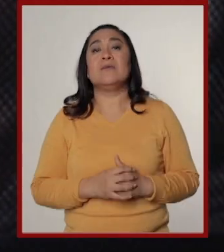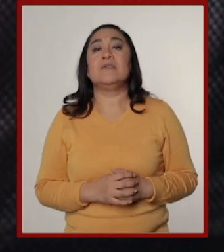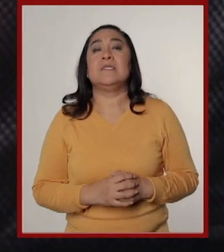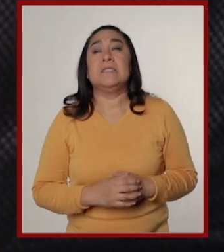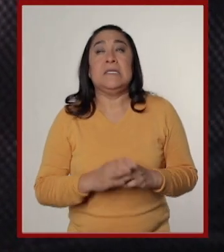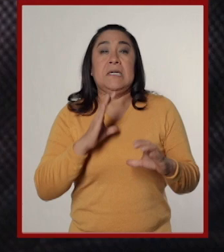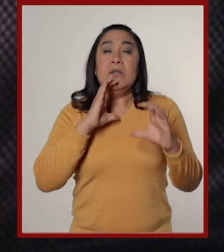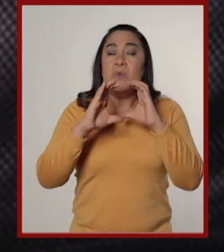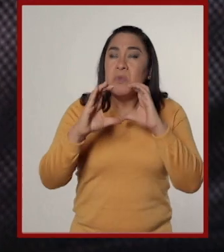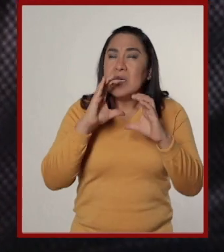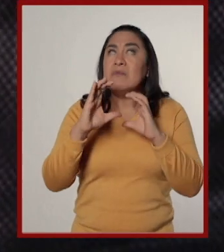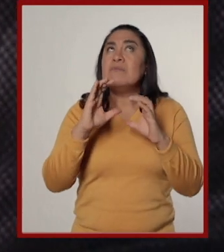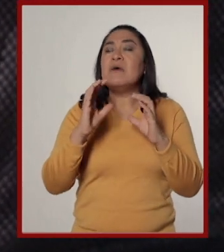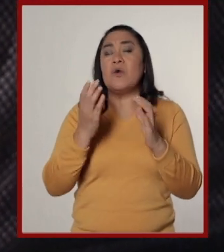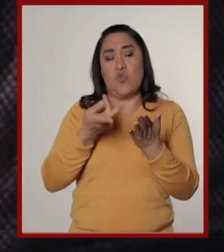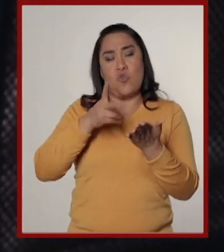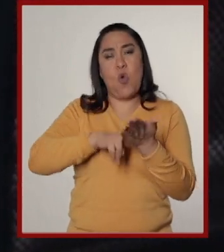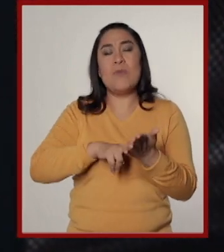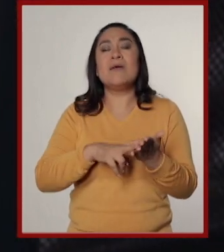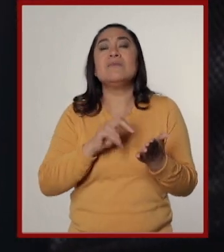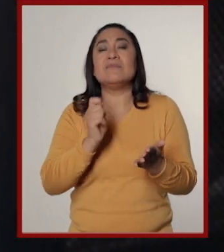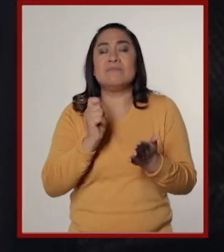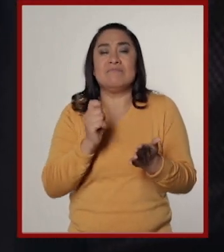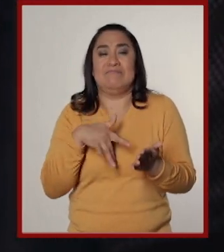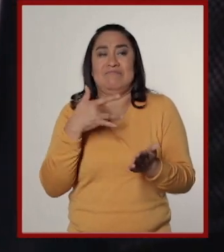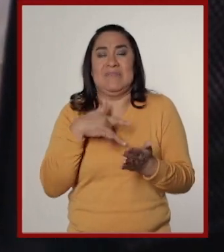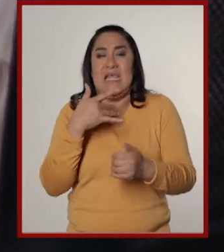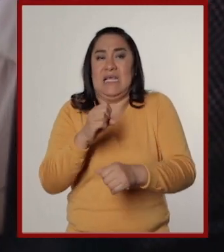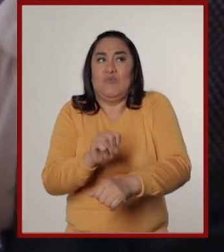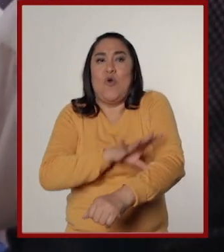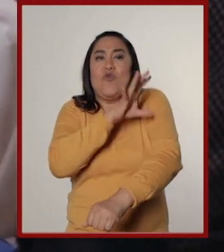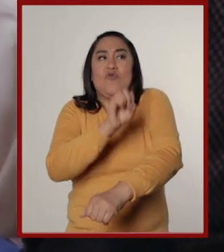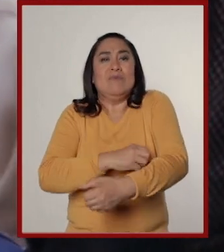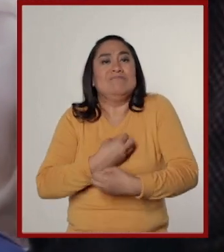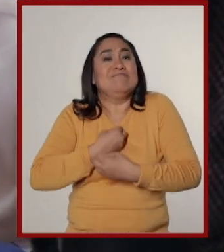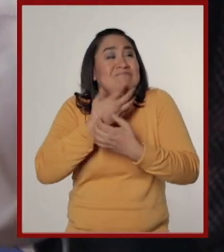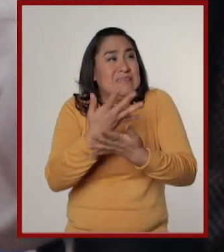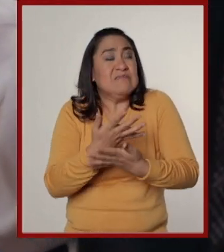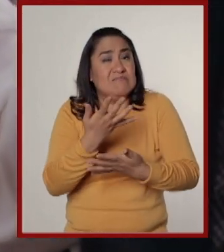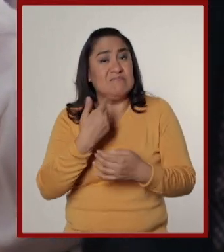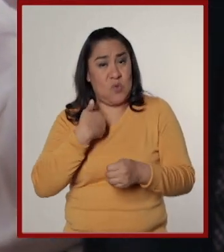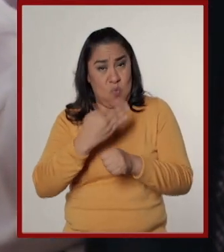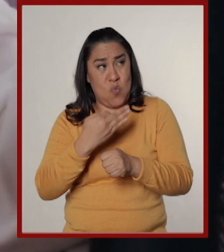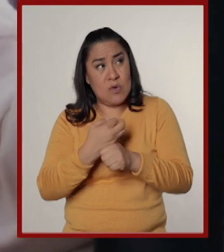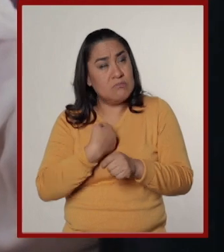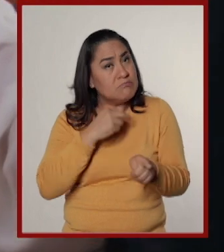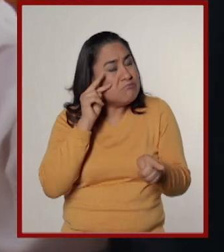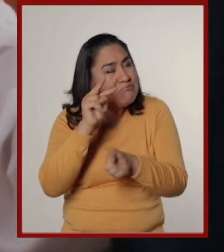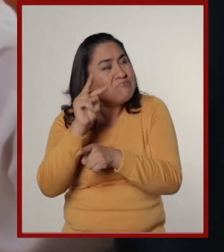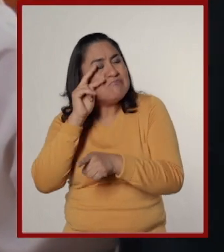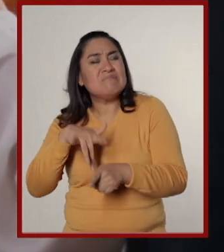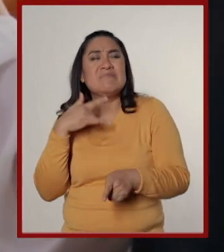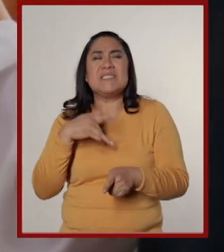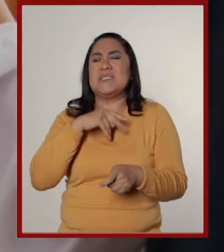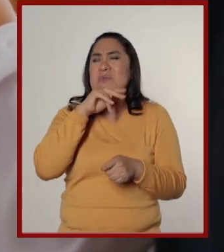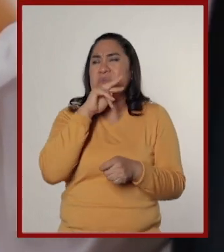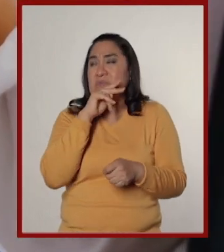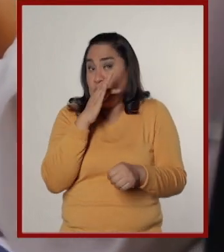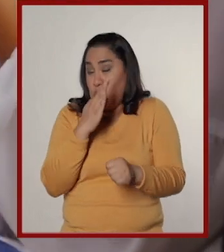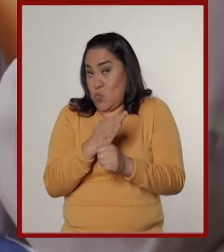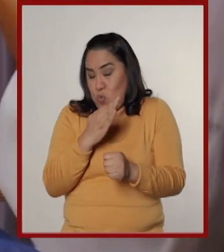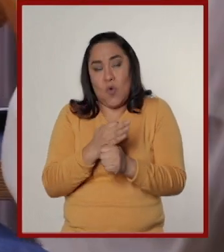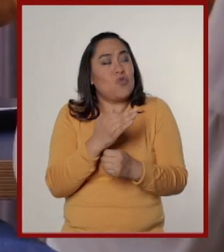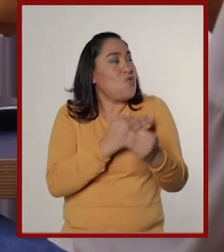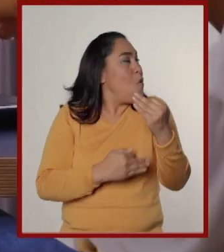en línea. Y no es lo mismo trabajar en línea cuando estás hablando de emociones o de situaciones donde la gente se tiene que expresar, ¿no? Por